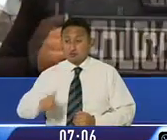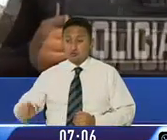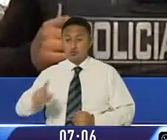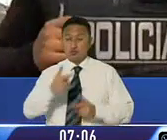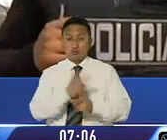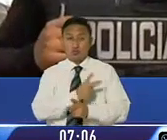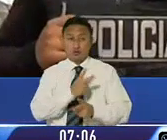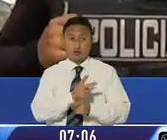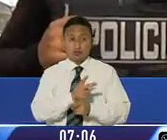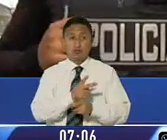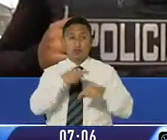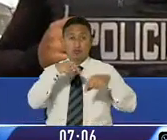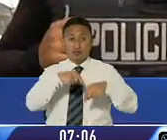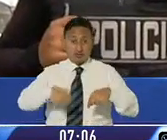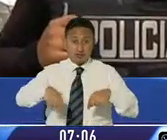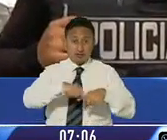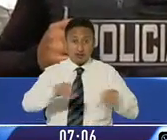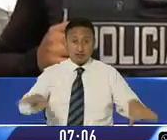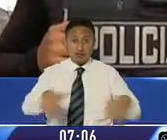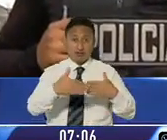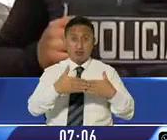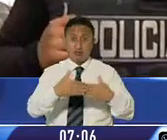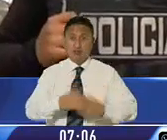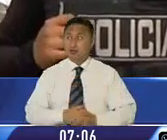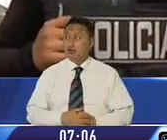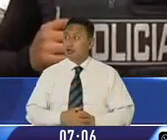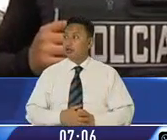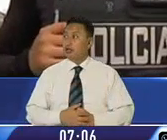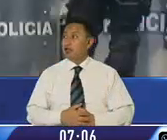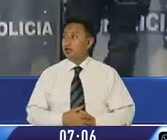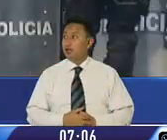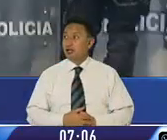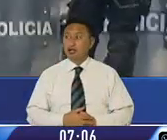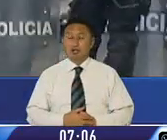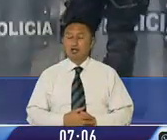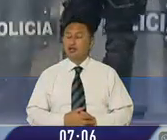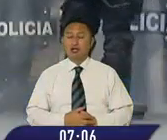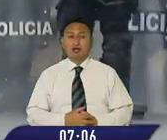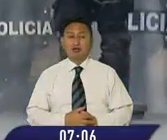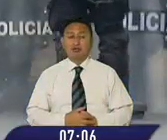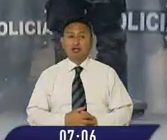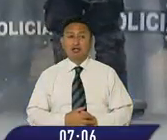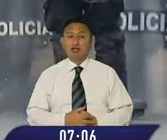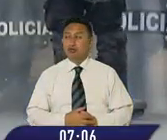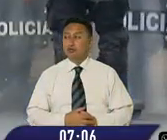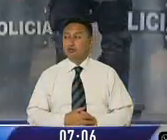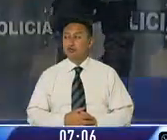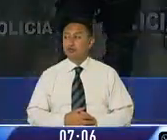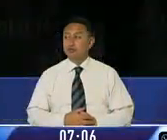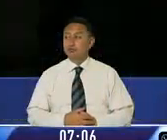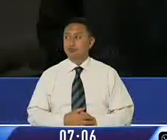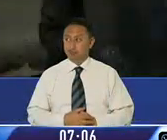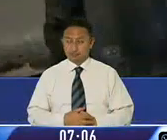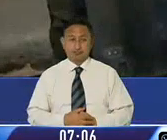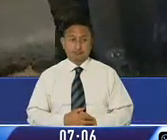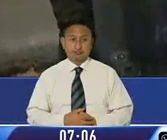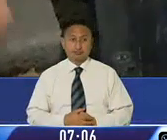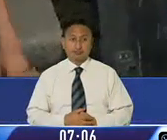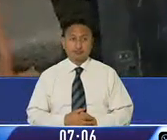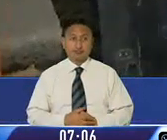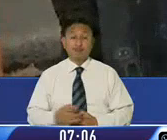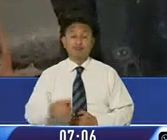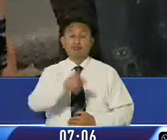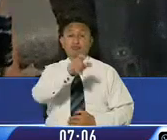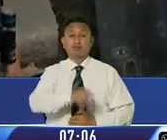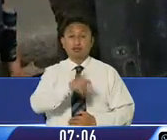preventivo para evitar el cierre de vías en la provincia del Guayas. De ahí que autoridades de la gobernación daban la cifra de las